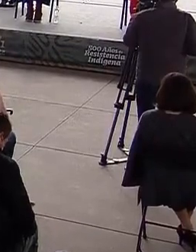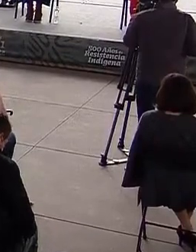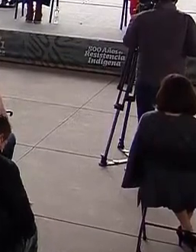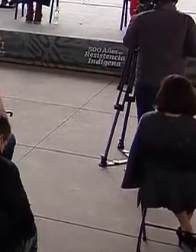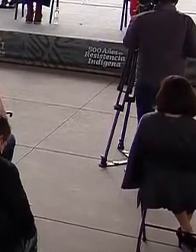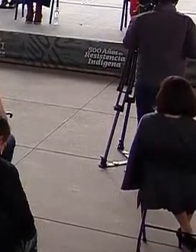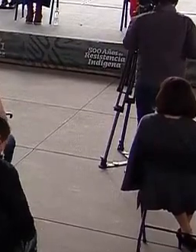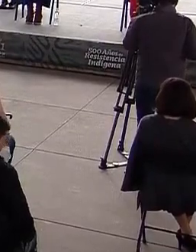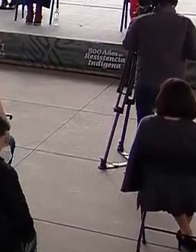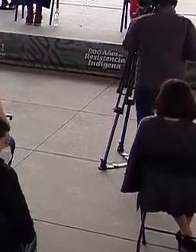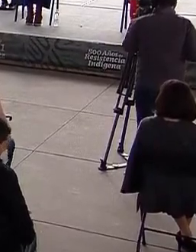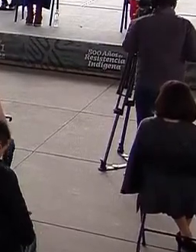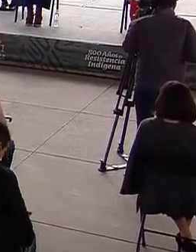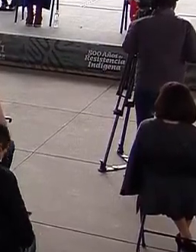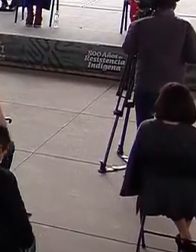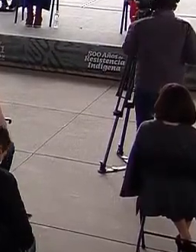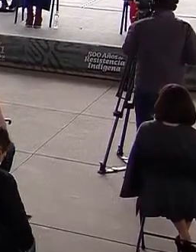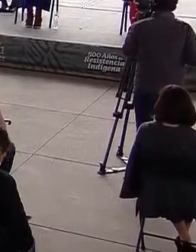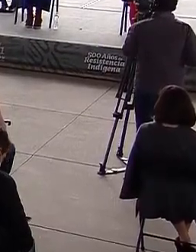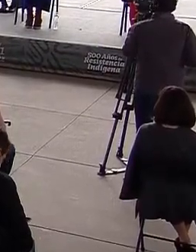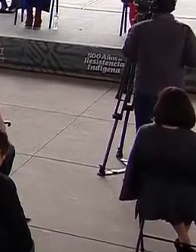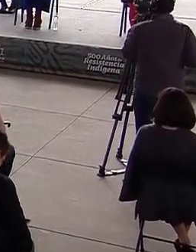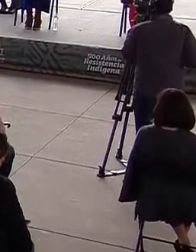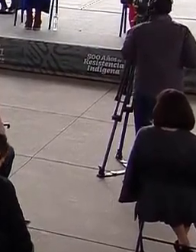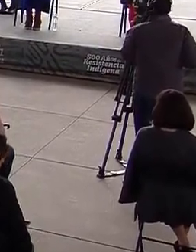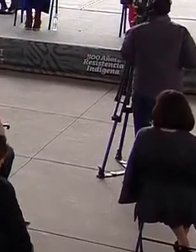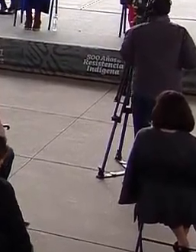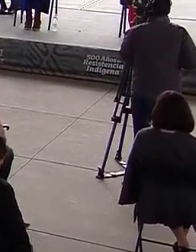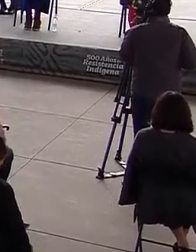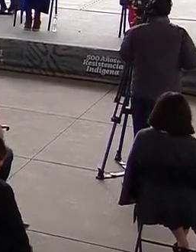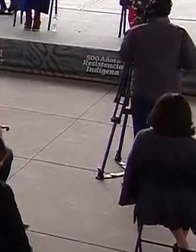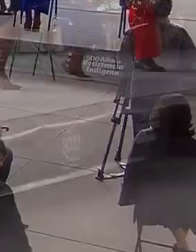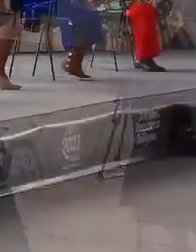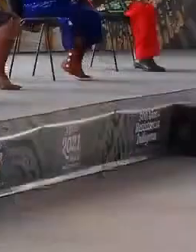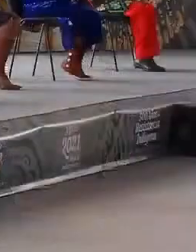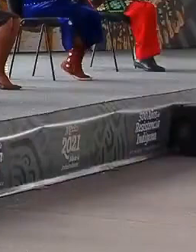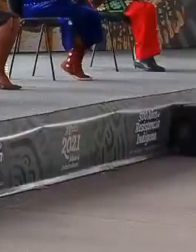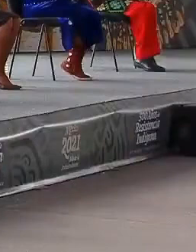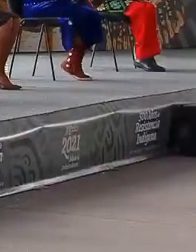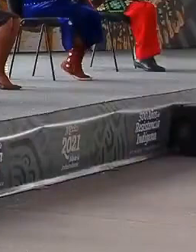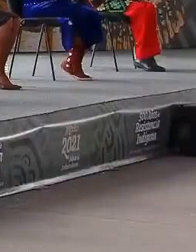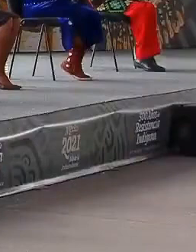sociales. Reciban todos la más cordial bienvenida.